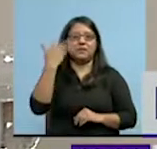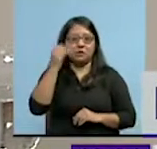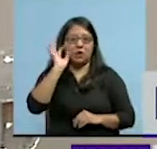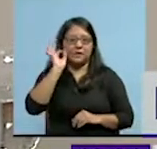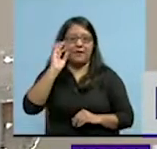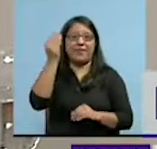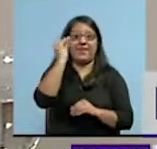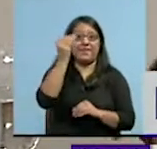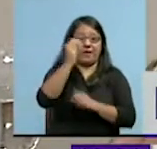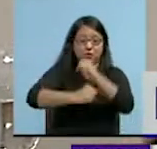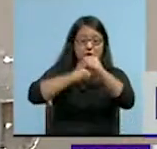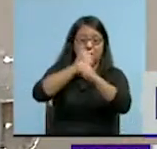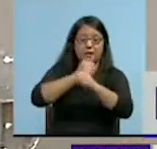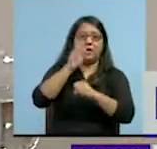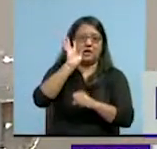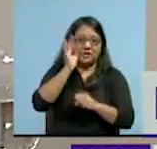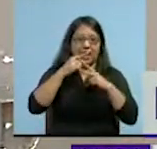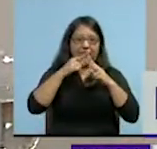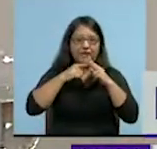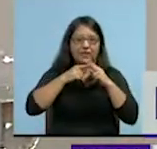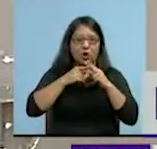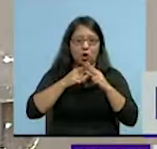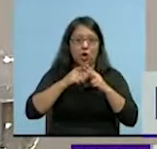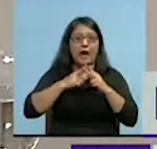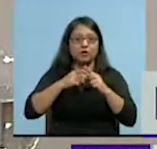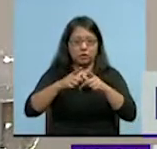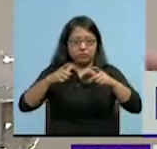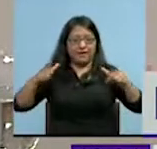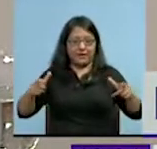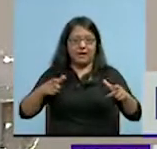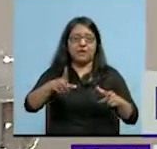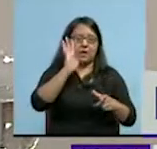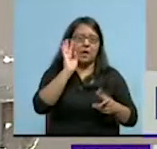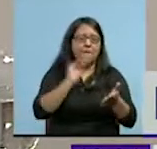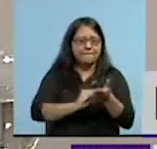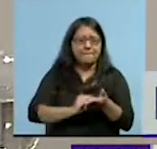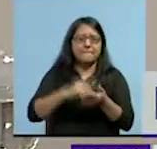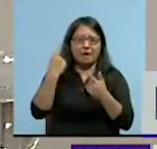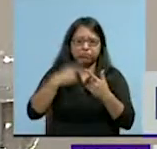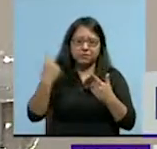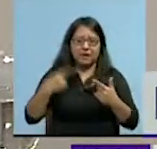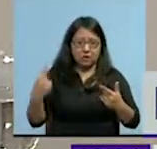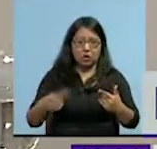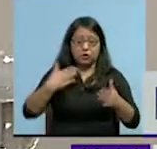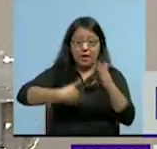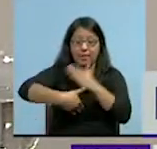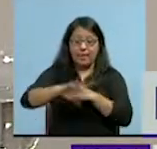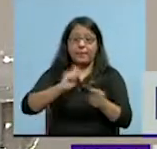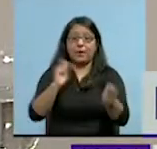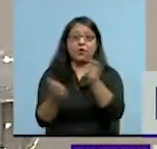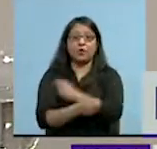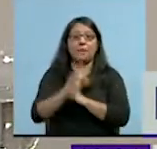brasil a está la tecnología va avanzando te permite más cosas indudablemente va a permitir muchas más cosas también cuando